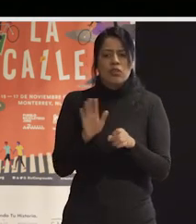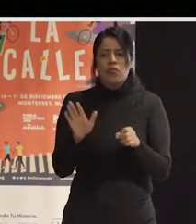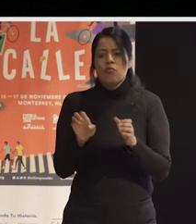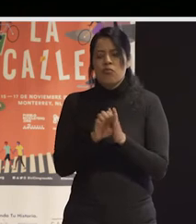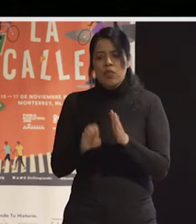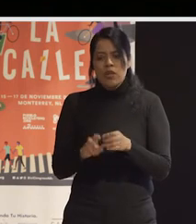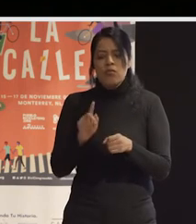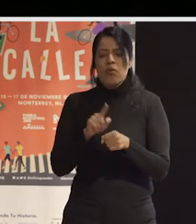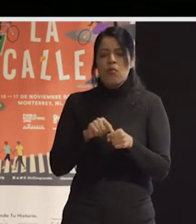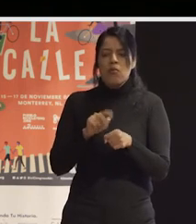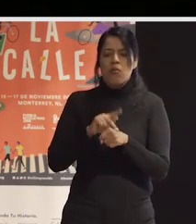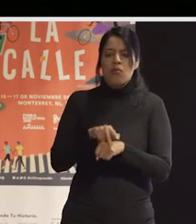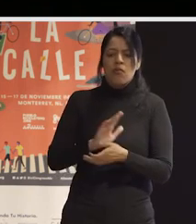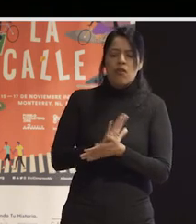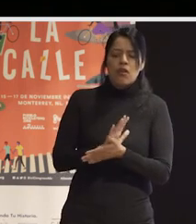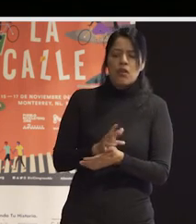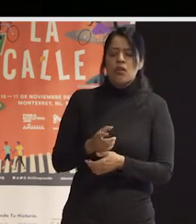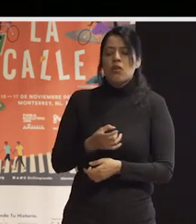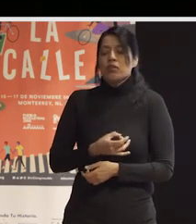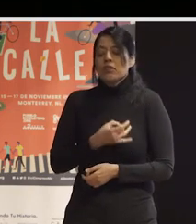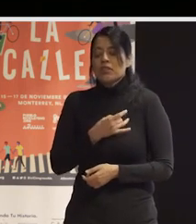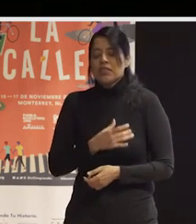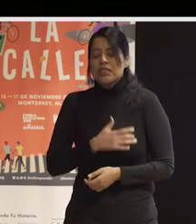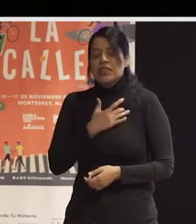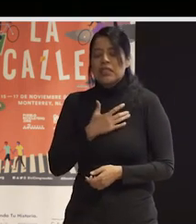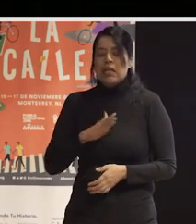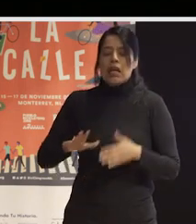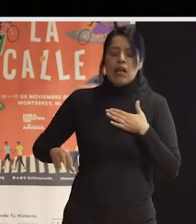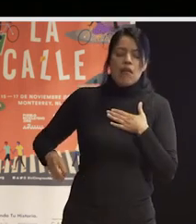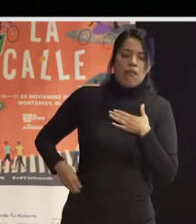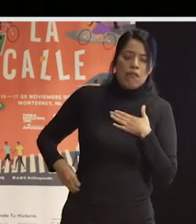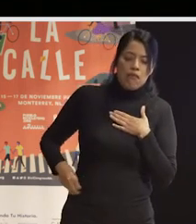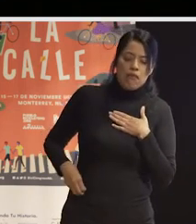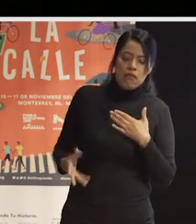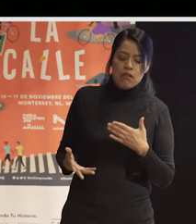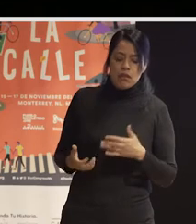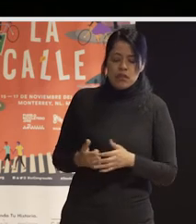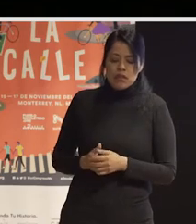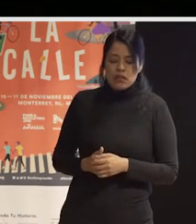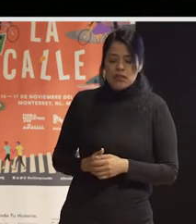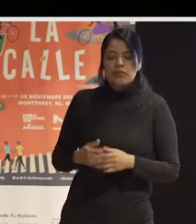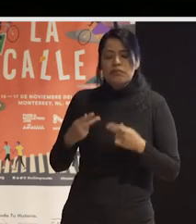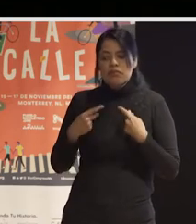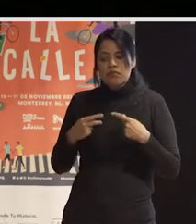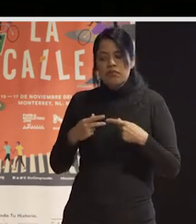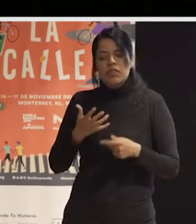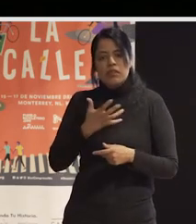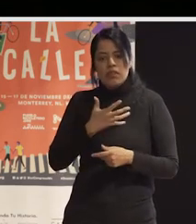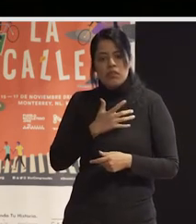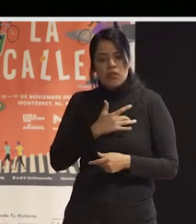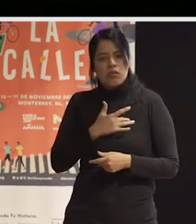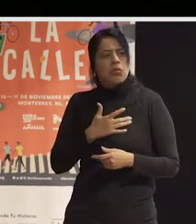personas indígenas y dicen sienten muy culpables y dicen pero esto yo sé la gente que sí tiene el corazón